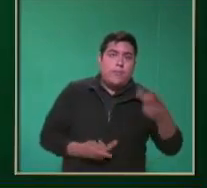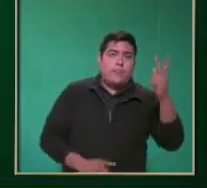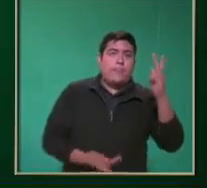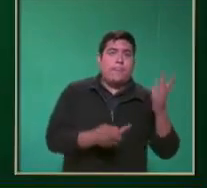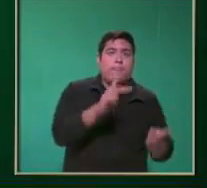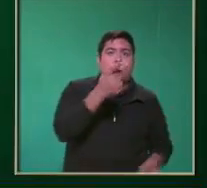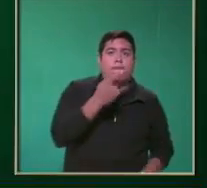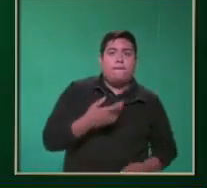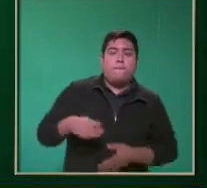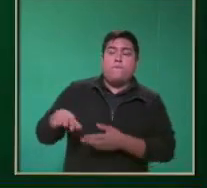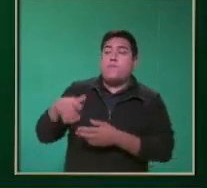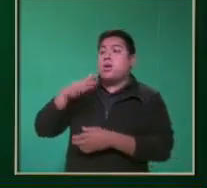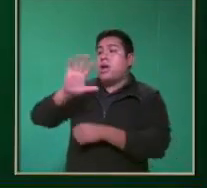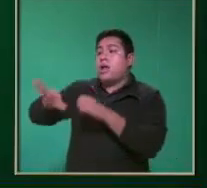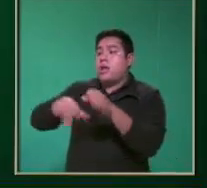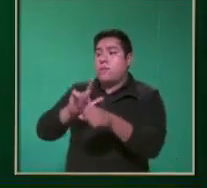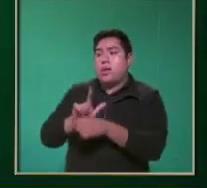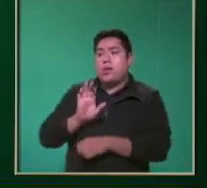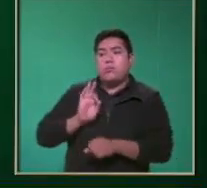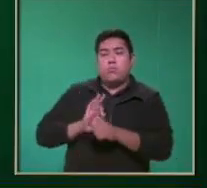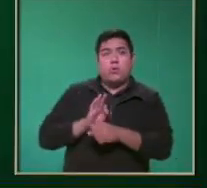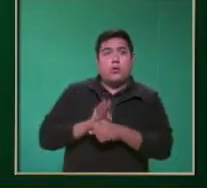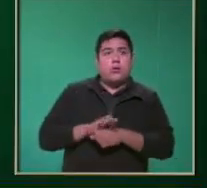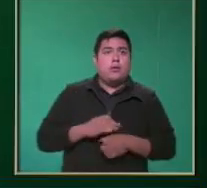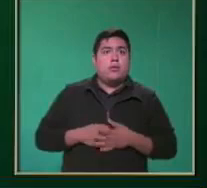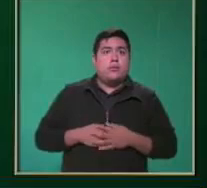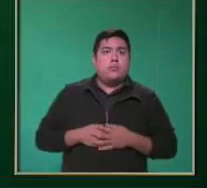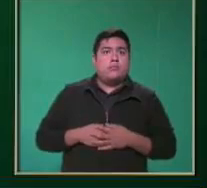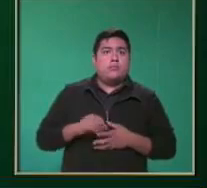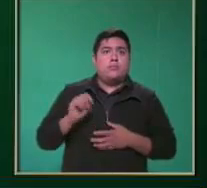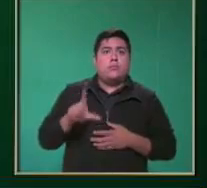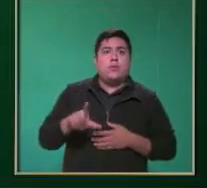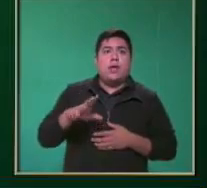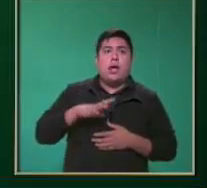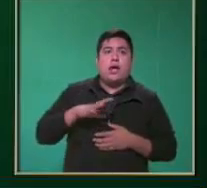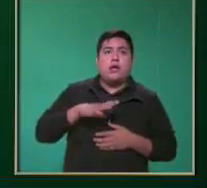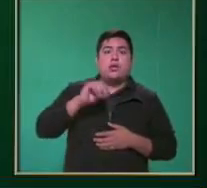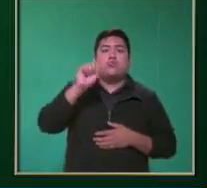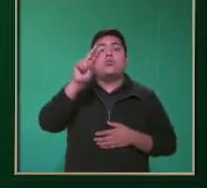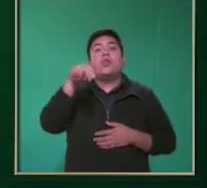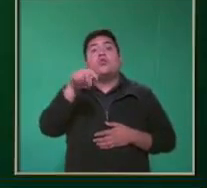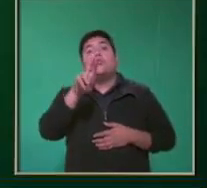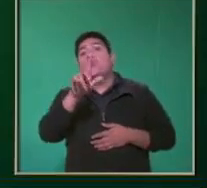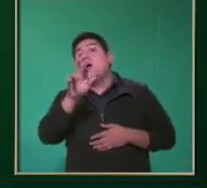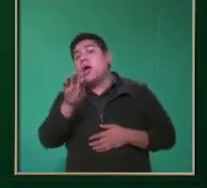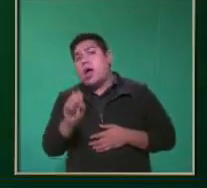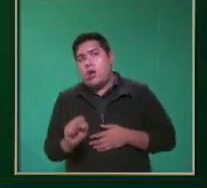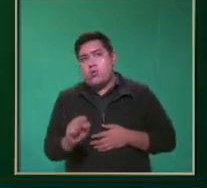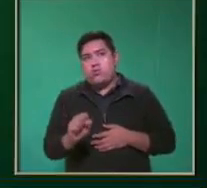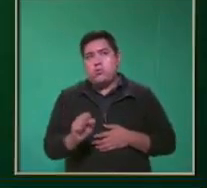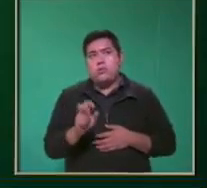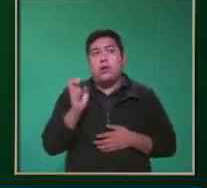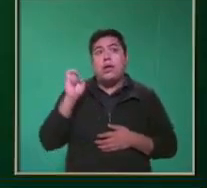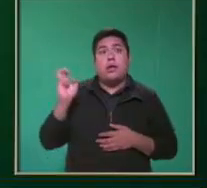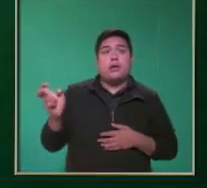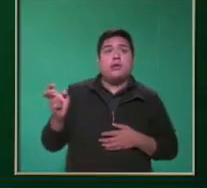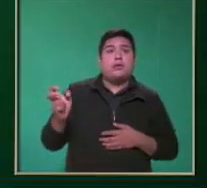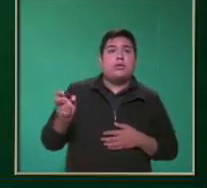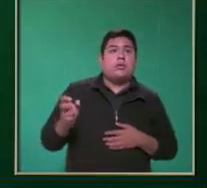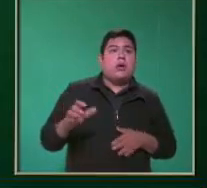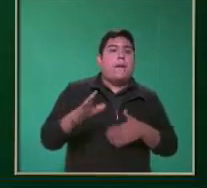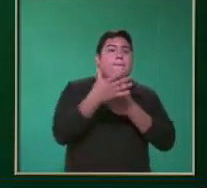fauna, de vegetación y de fauna. Tenemos también santuarios.